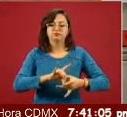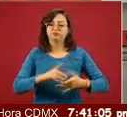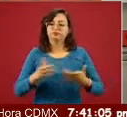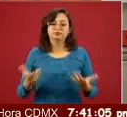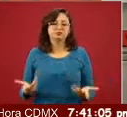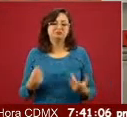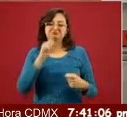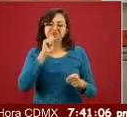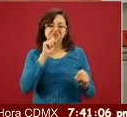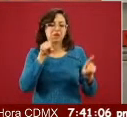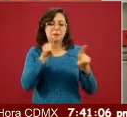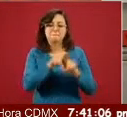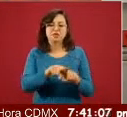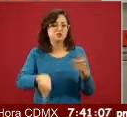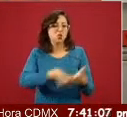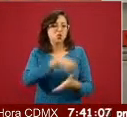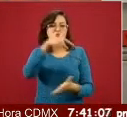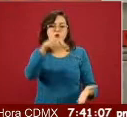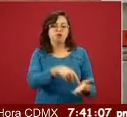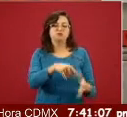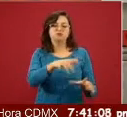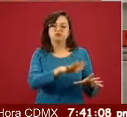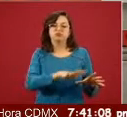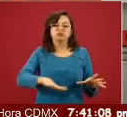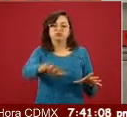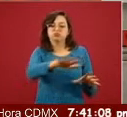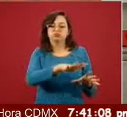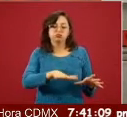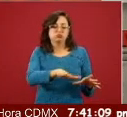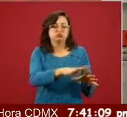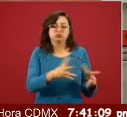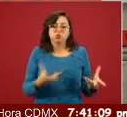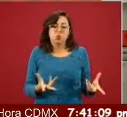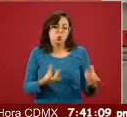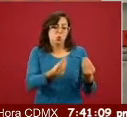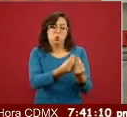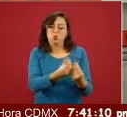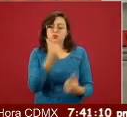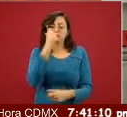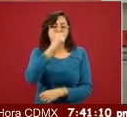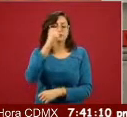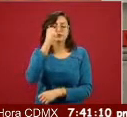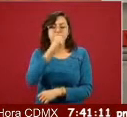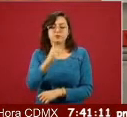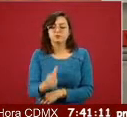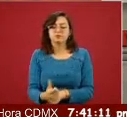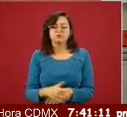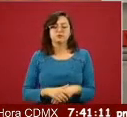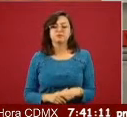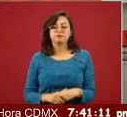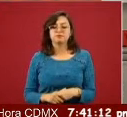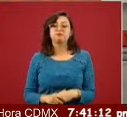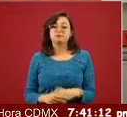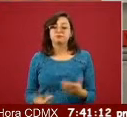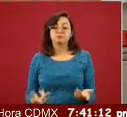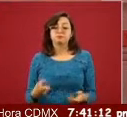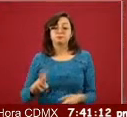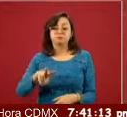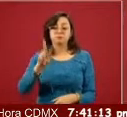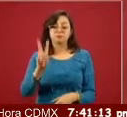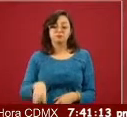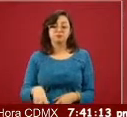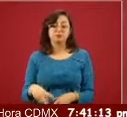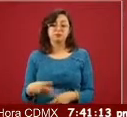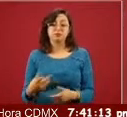casi como si fuera una sola zona de la ciudad, una sola alcaldía. Entonces, efectivamente, para que este